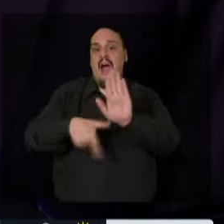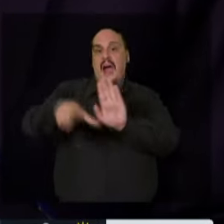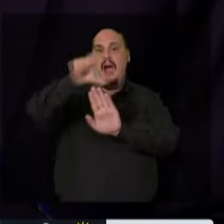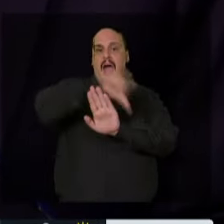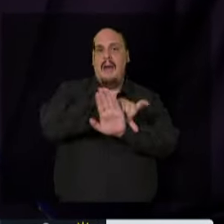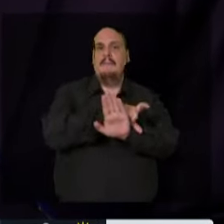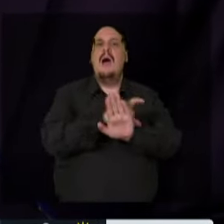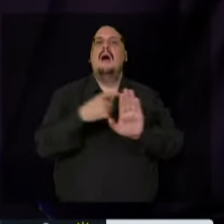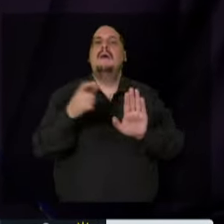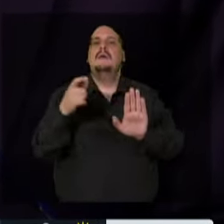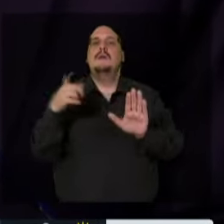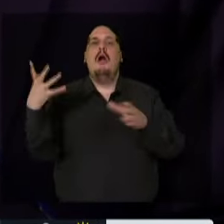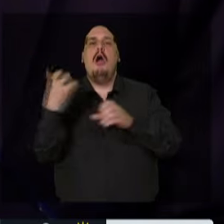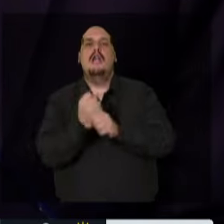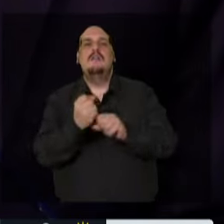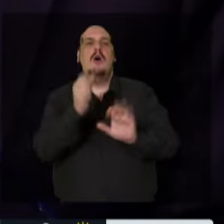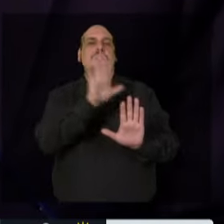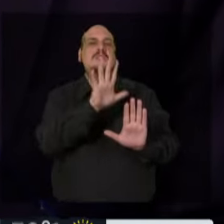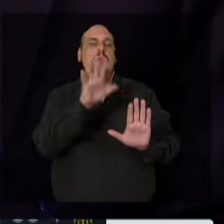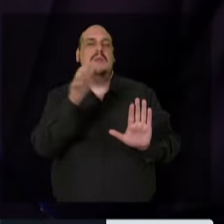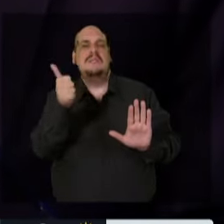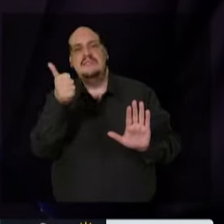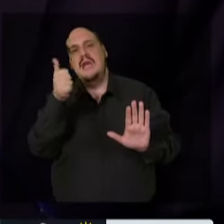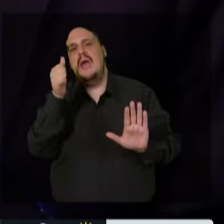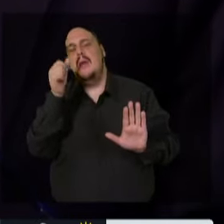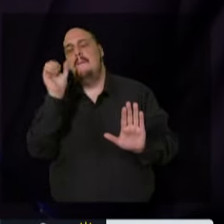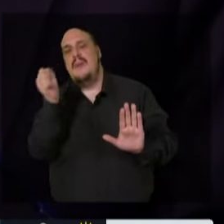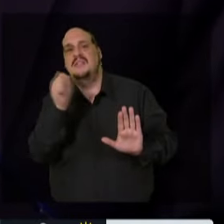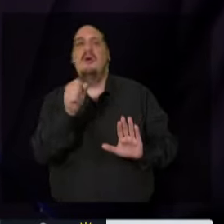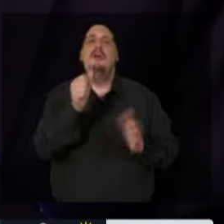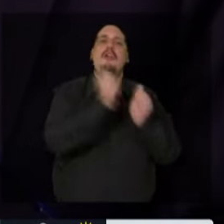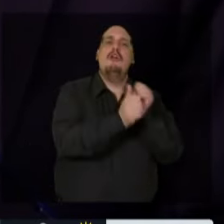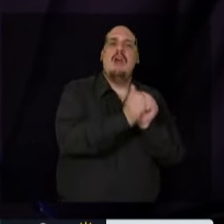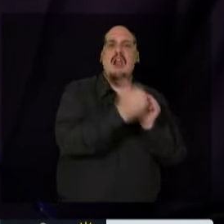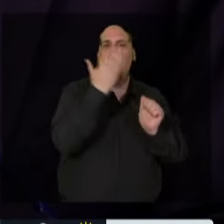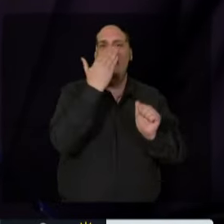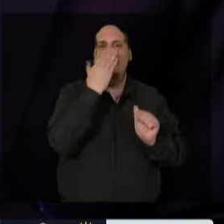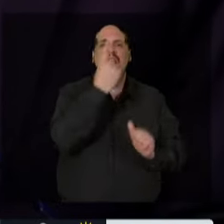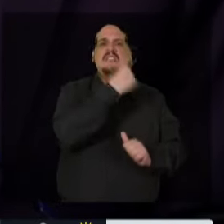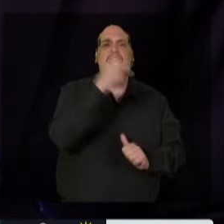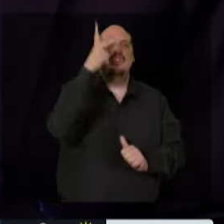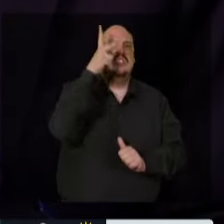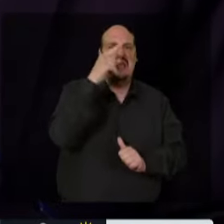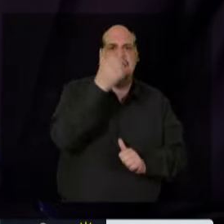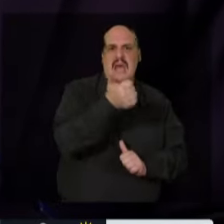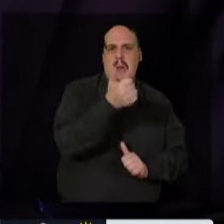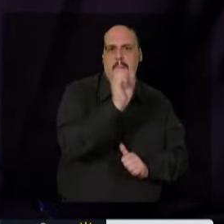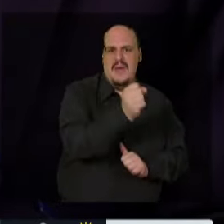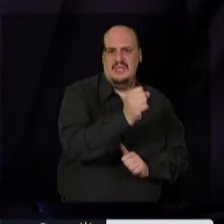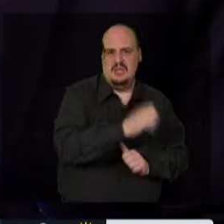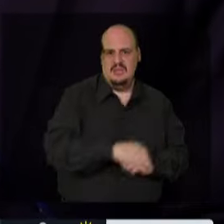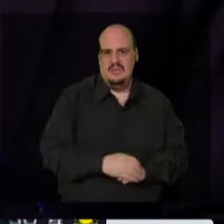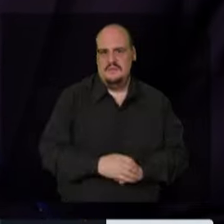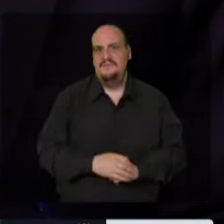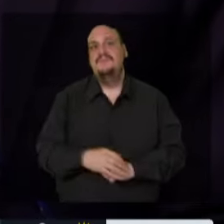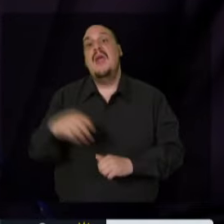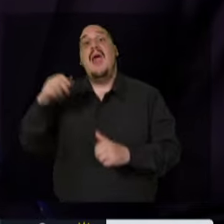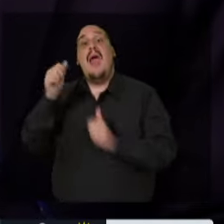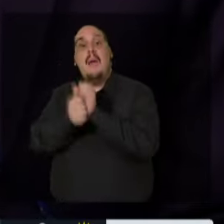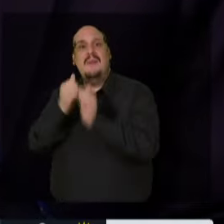valga 56 pesos, en Rosario y en Córdoba valga 185 pesos. Basta de que le den privilegio a Edenor y